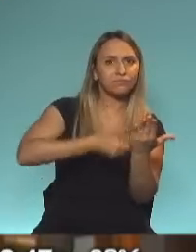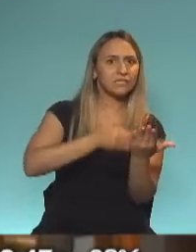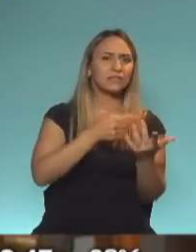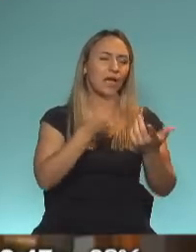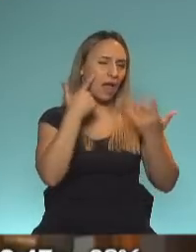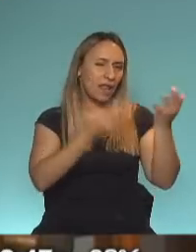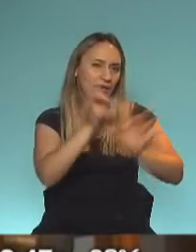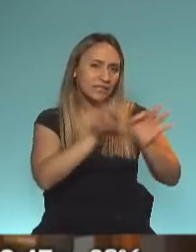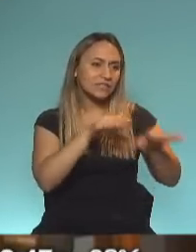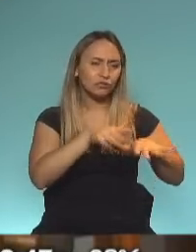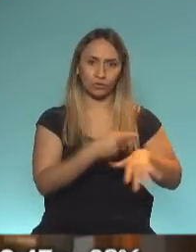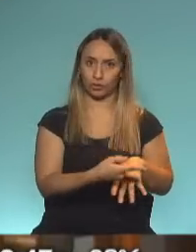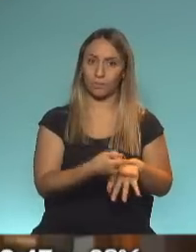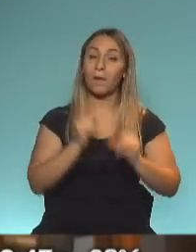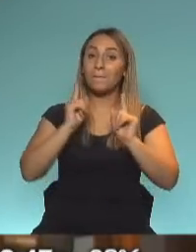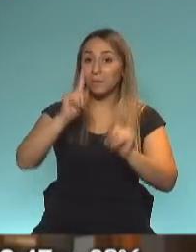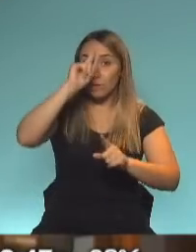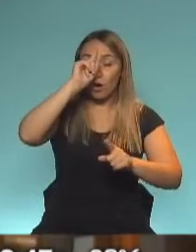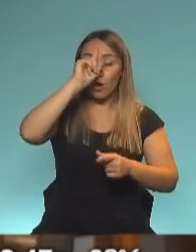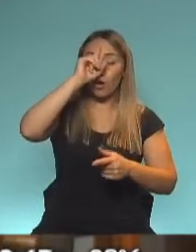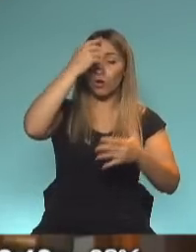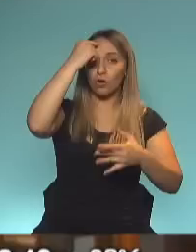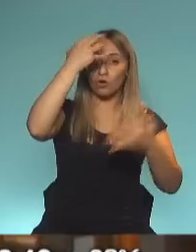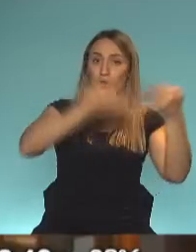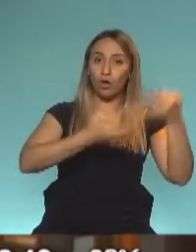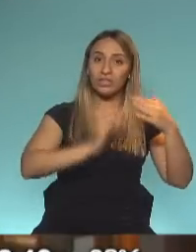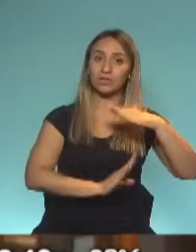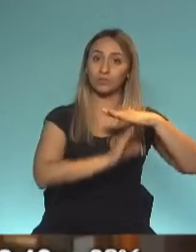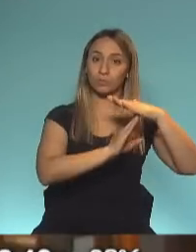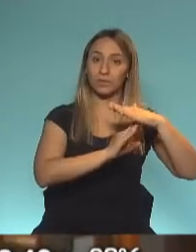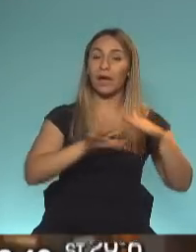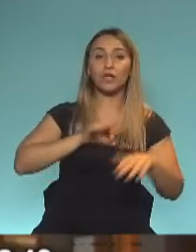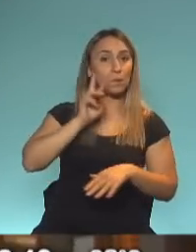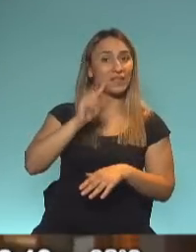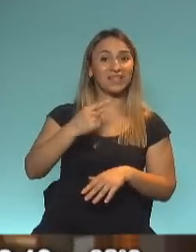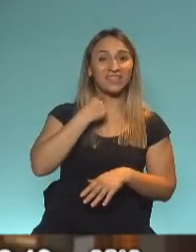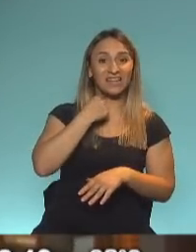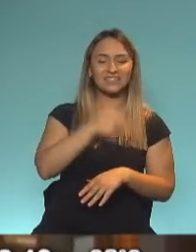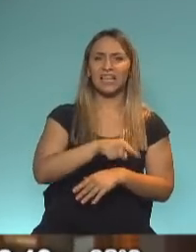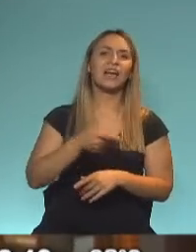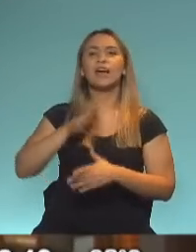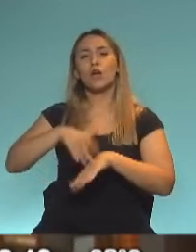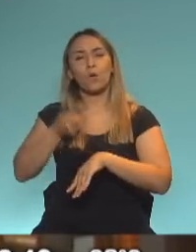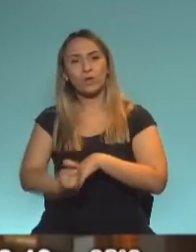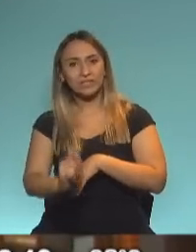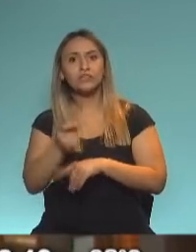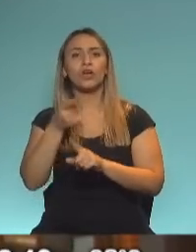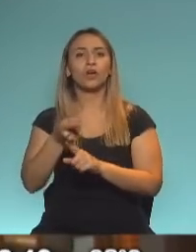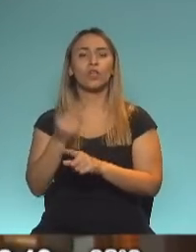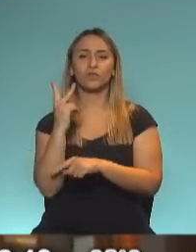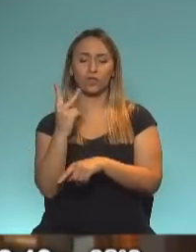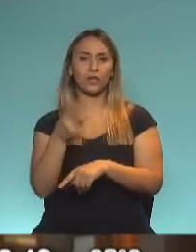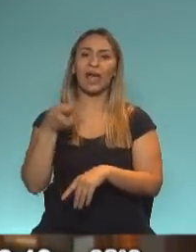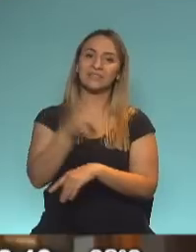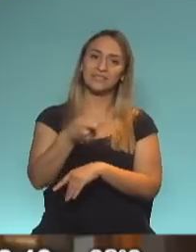Justicia, desde el año 2013, tiene pisada la causa de Verplatzen y Gómez, que asesinaron a